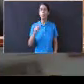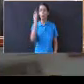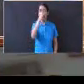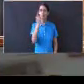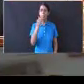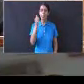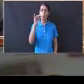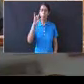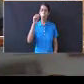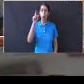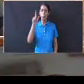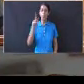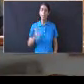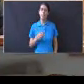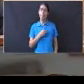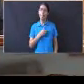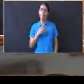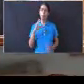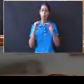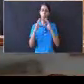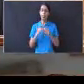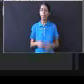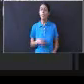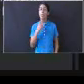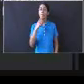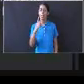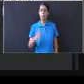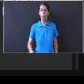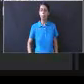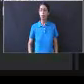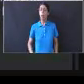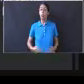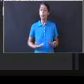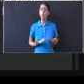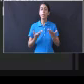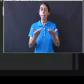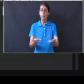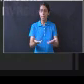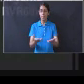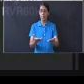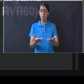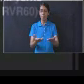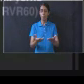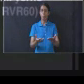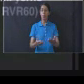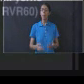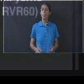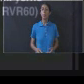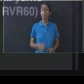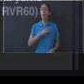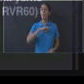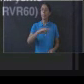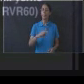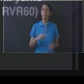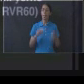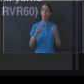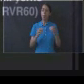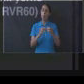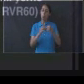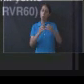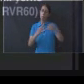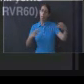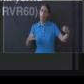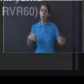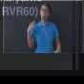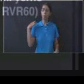Y Saúl dijo, yo se la daré para que le sea por lazo y para que la mano de los filisteos sea contra él. Dijo, pues, Saúl a David, por segunda vez